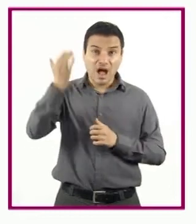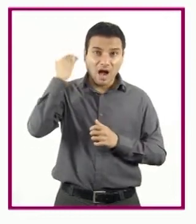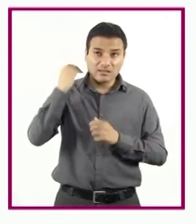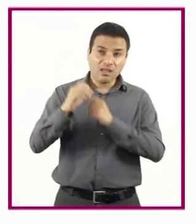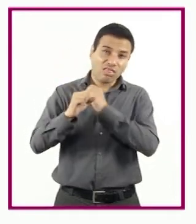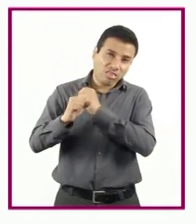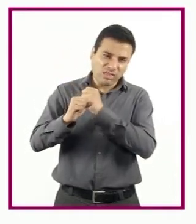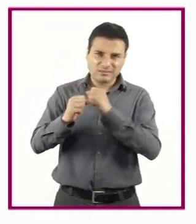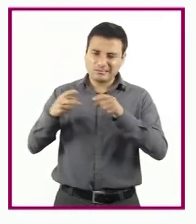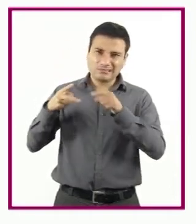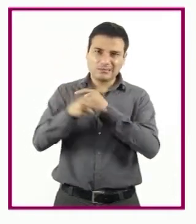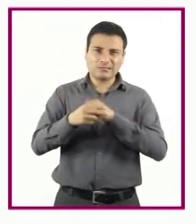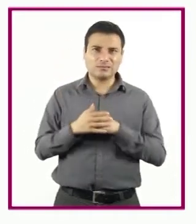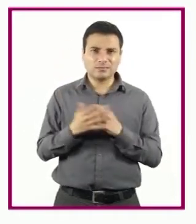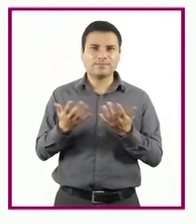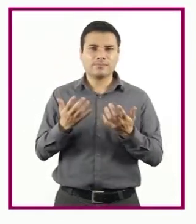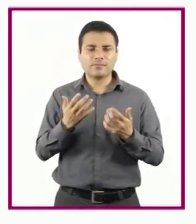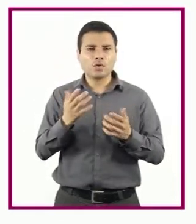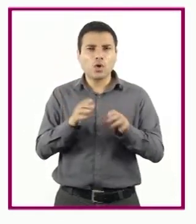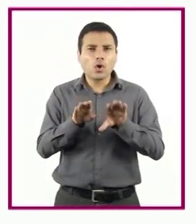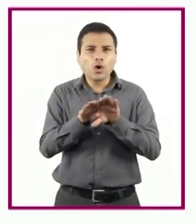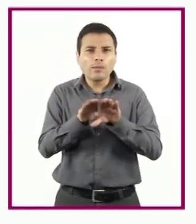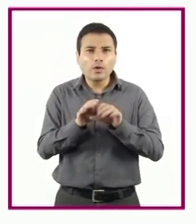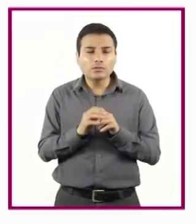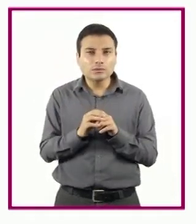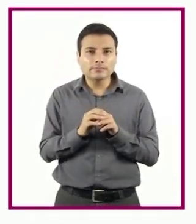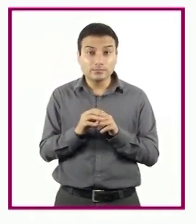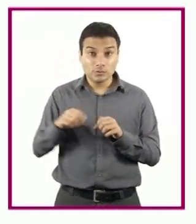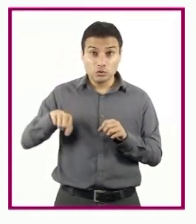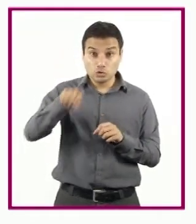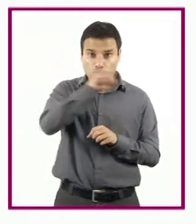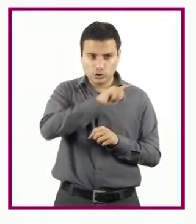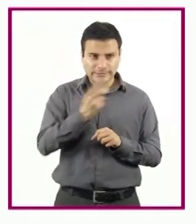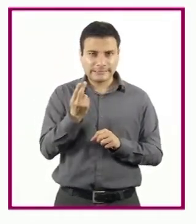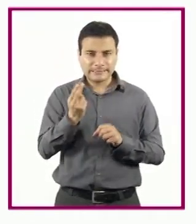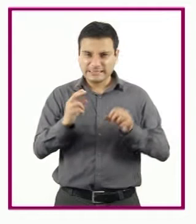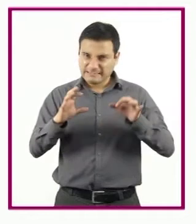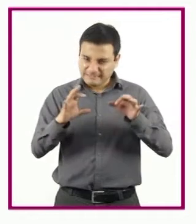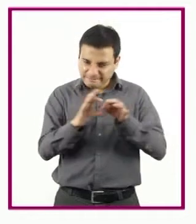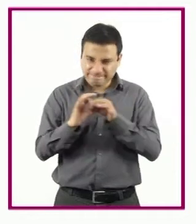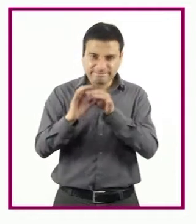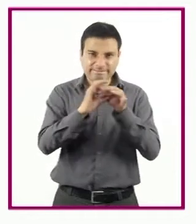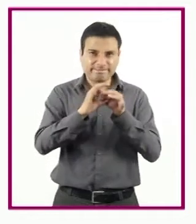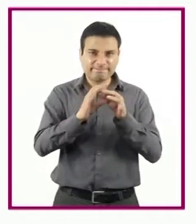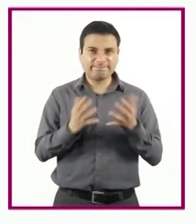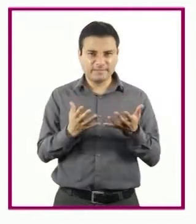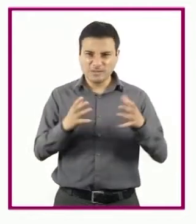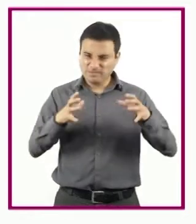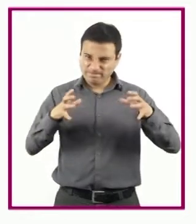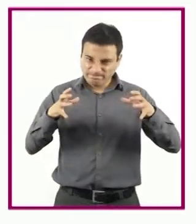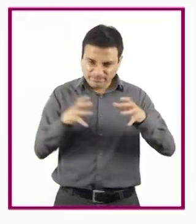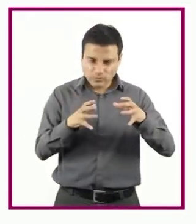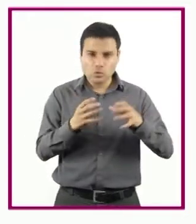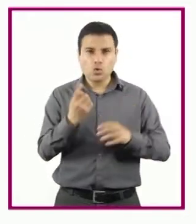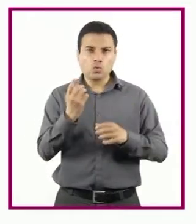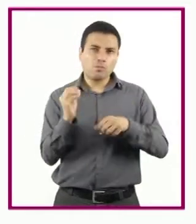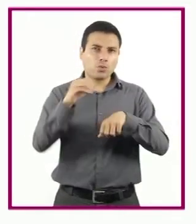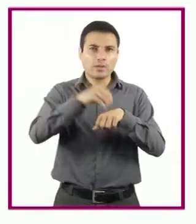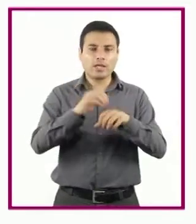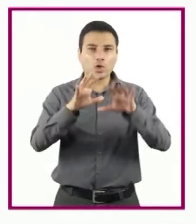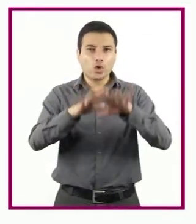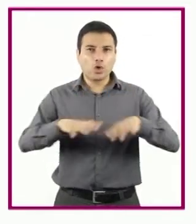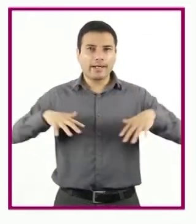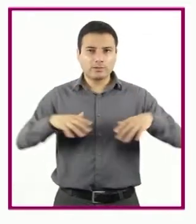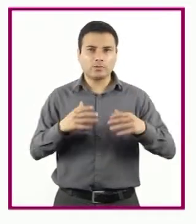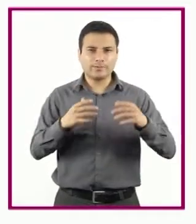tanto tiempo. Para conseguirlo, no necesitamos sino unirnos. Establezcamos un congreso que se componga de representantes